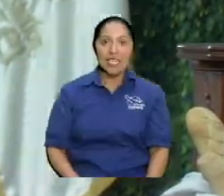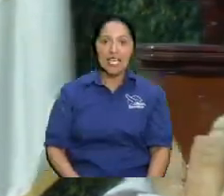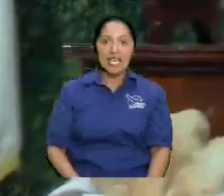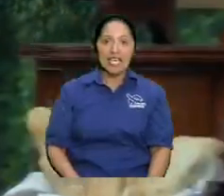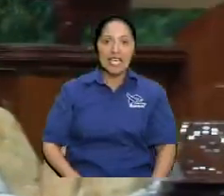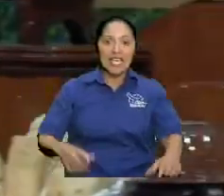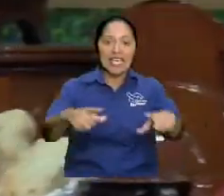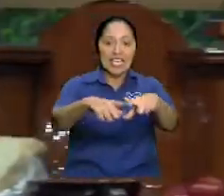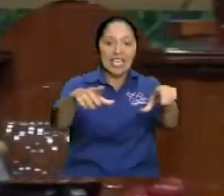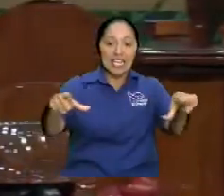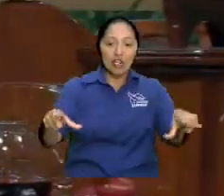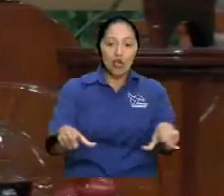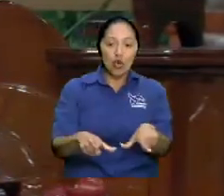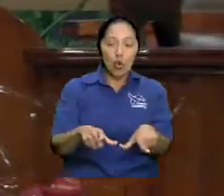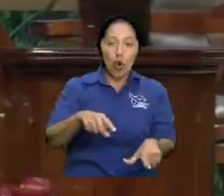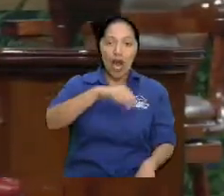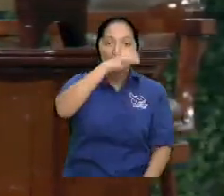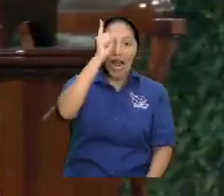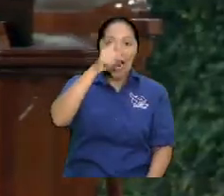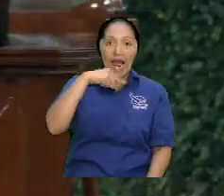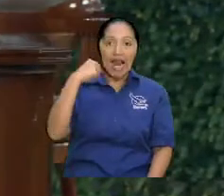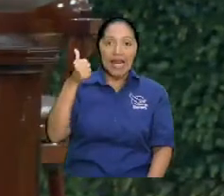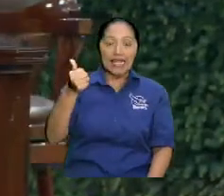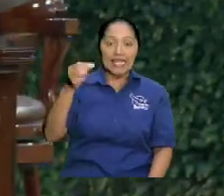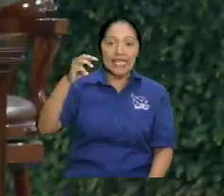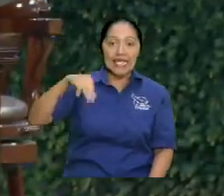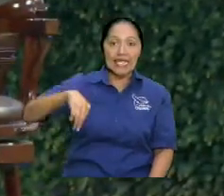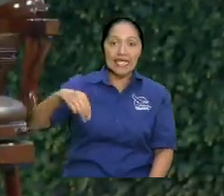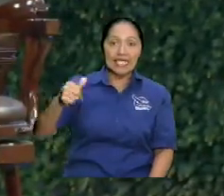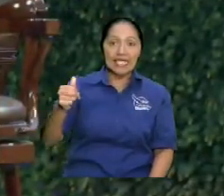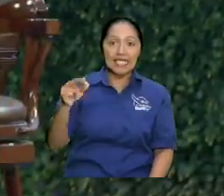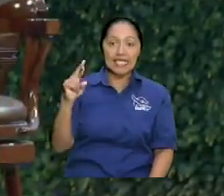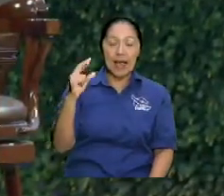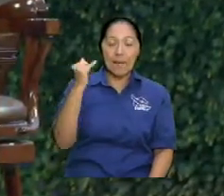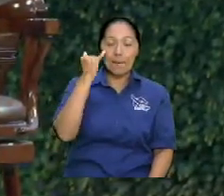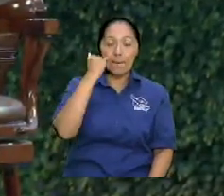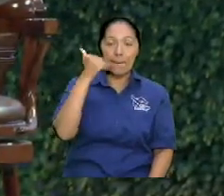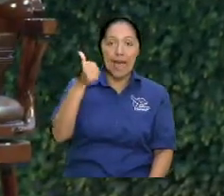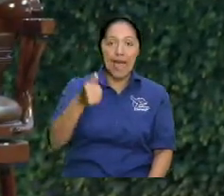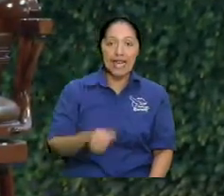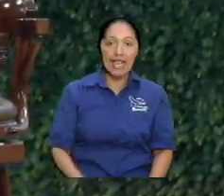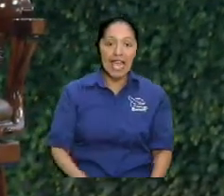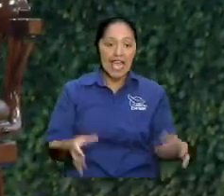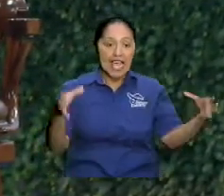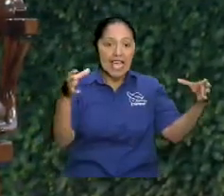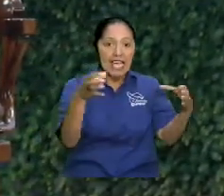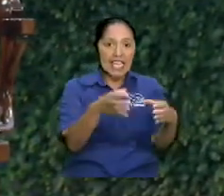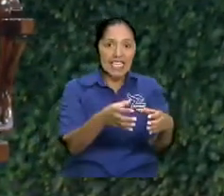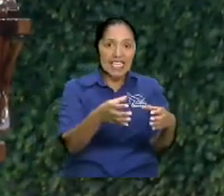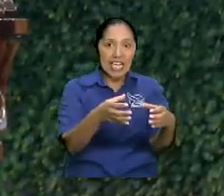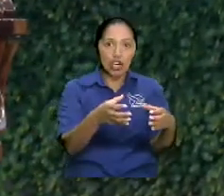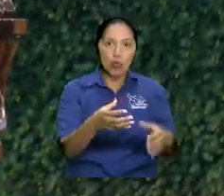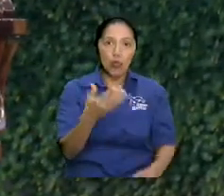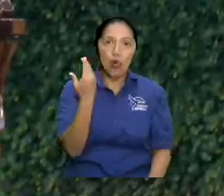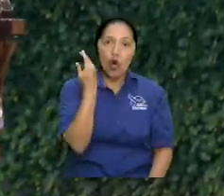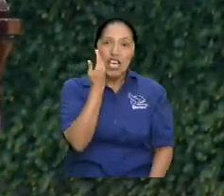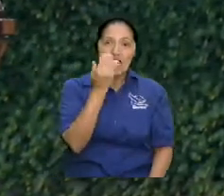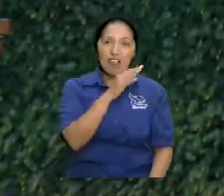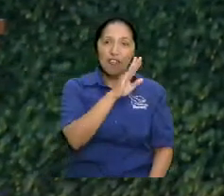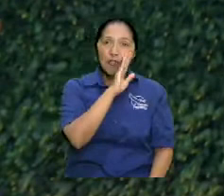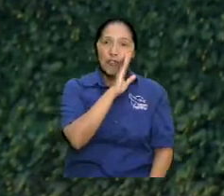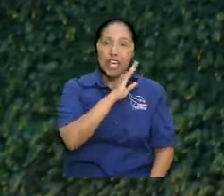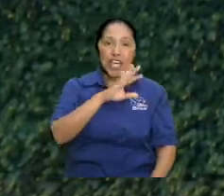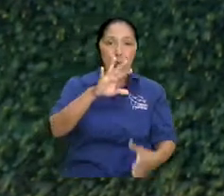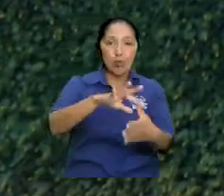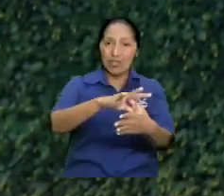profeta. Entonces viene ese leproso, hermano, y dice, ya me los imagino, les habían dejado faisán, caviar y